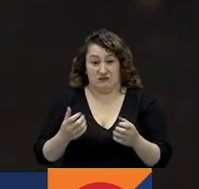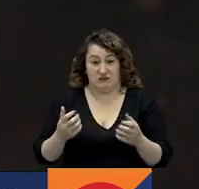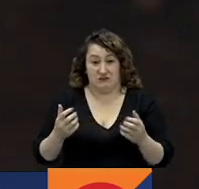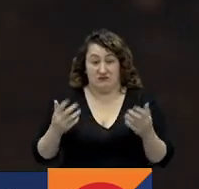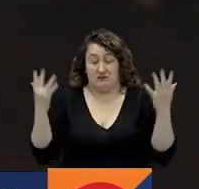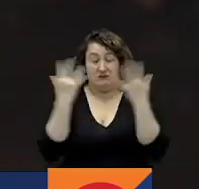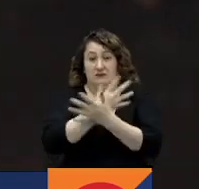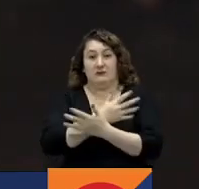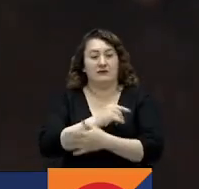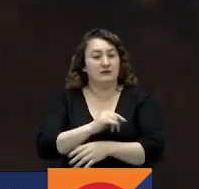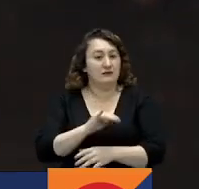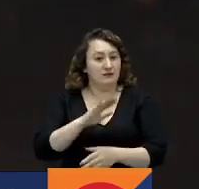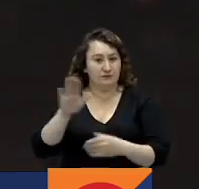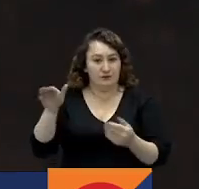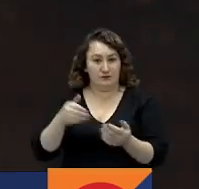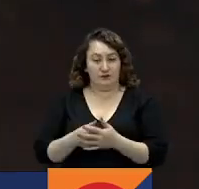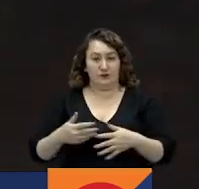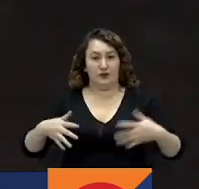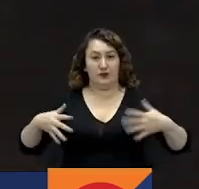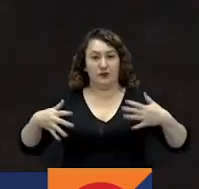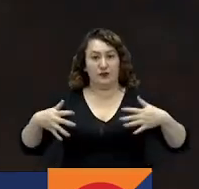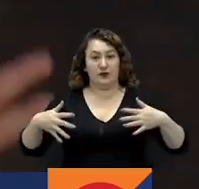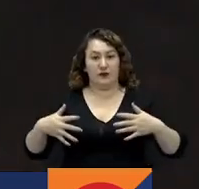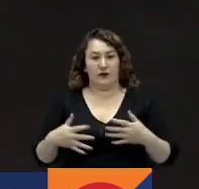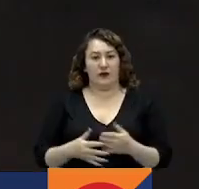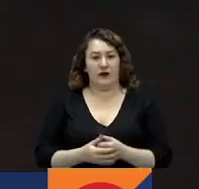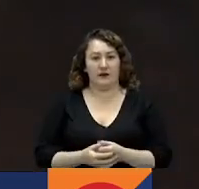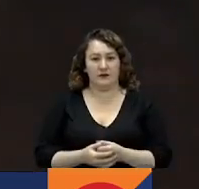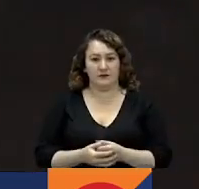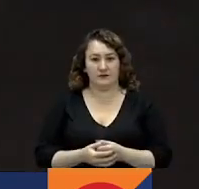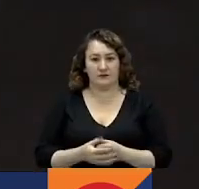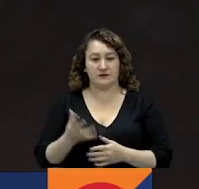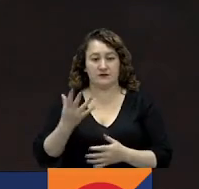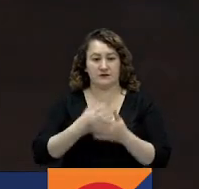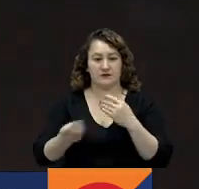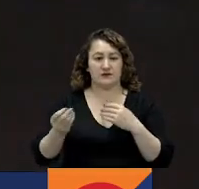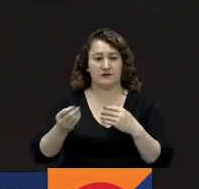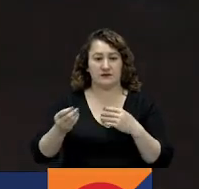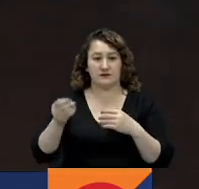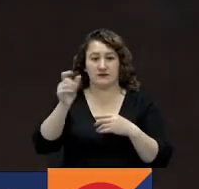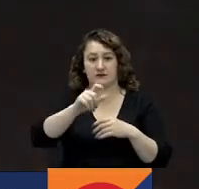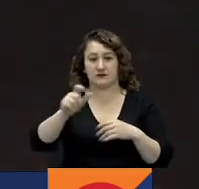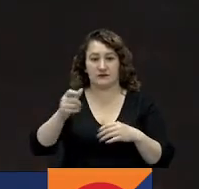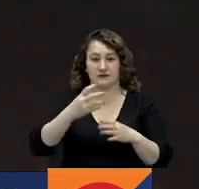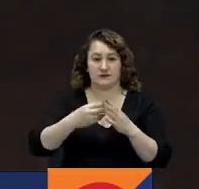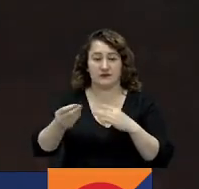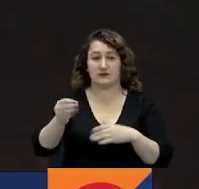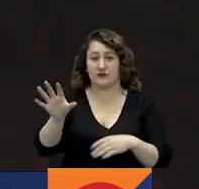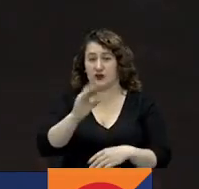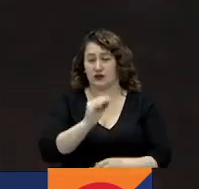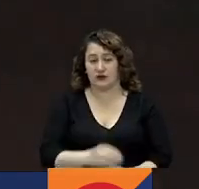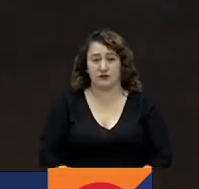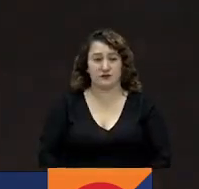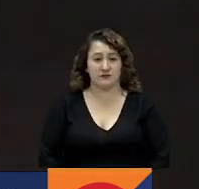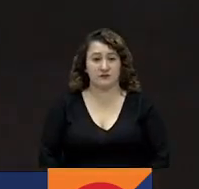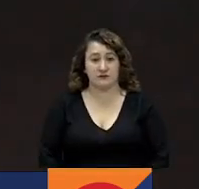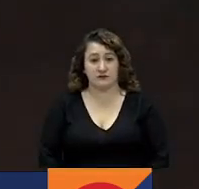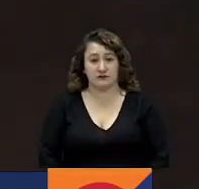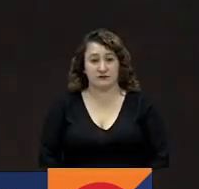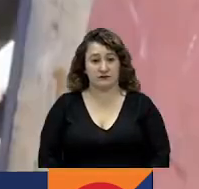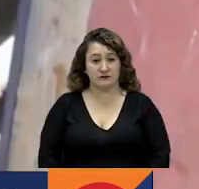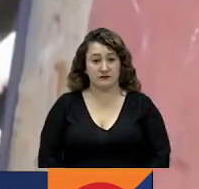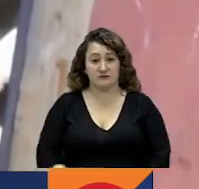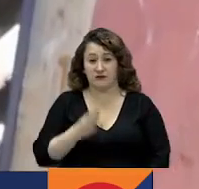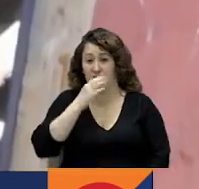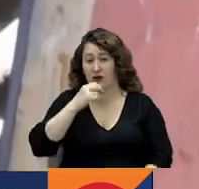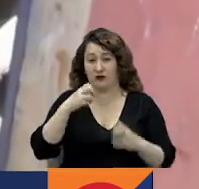estaba igual, que todo le temblaba. Y ya pues toda la gente por acá afuera salían todo. Y igual no hay luz todo